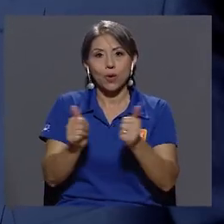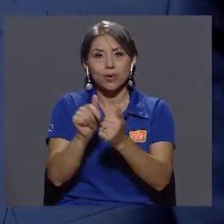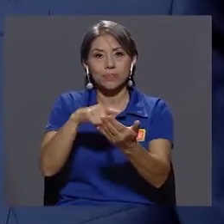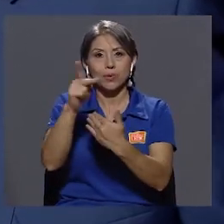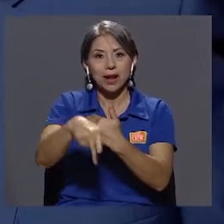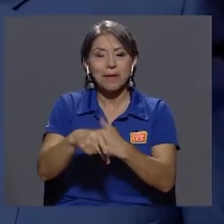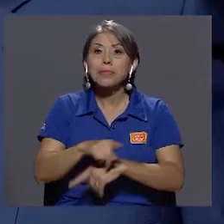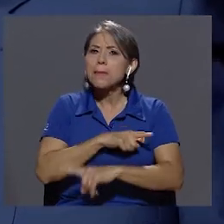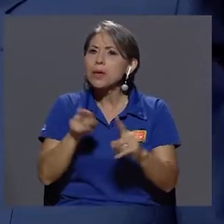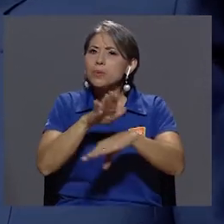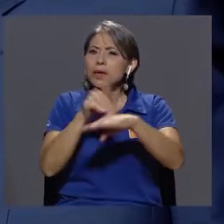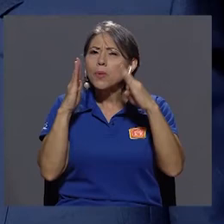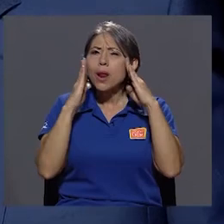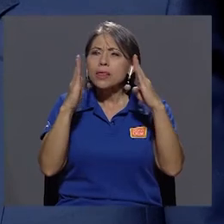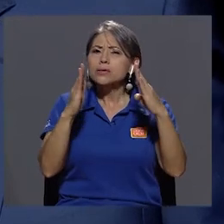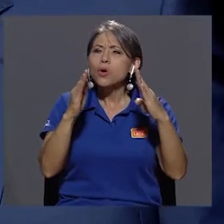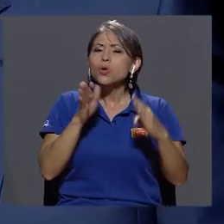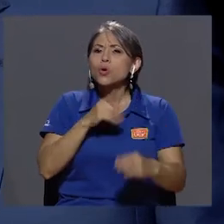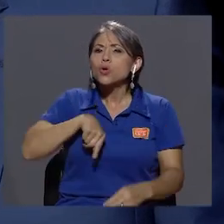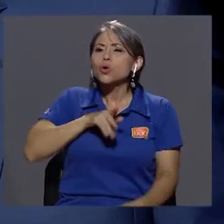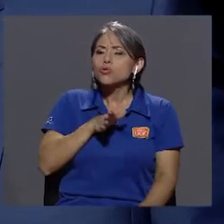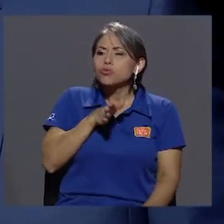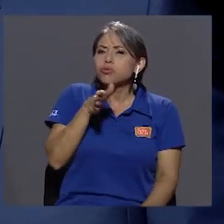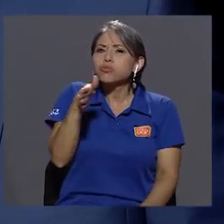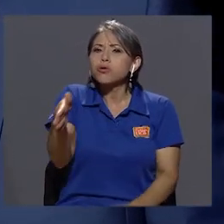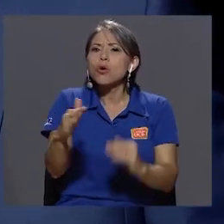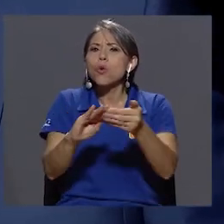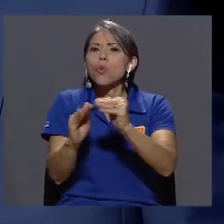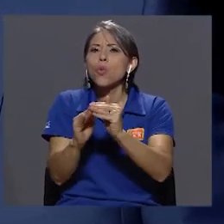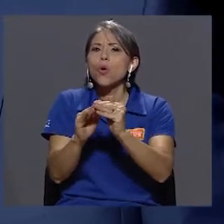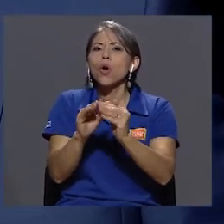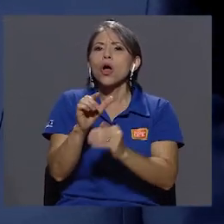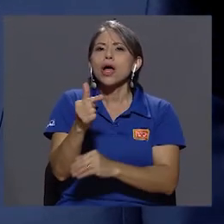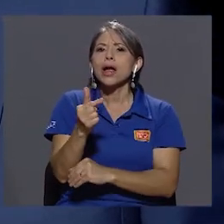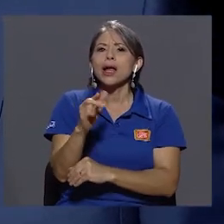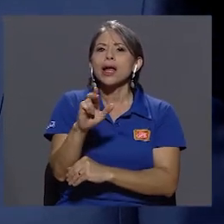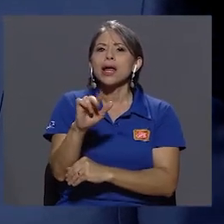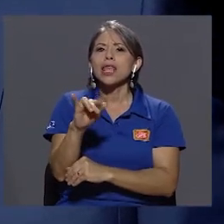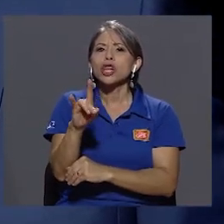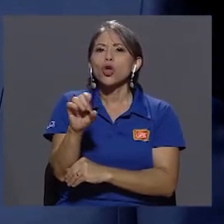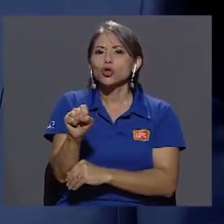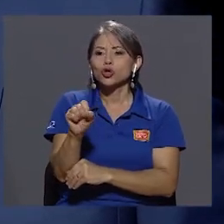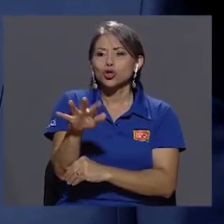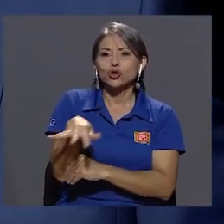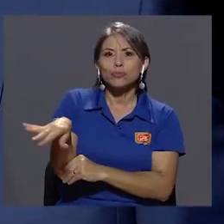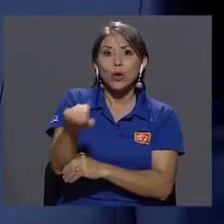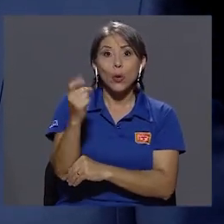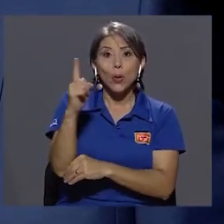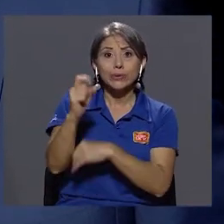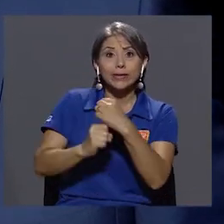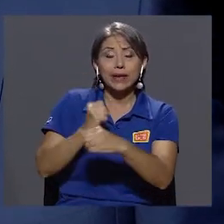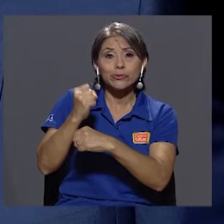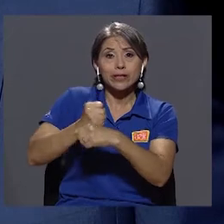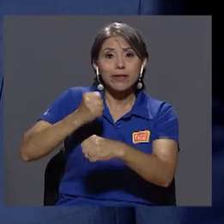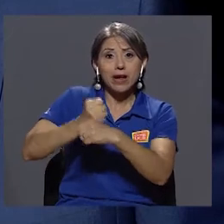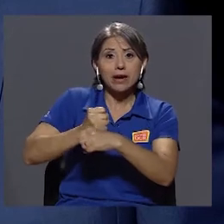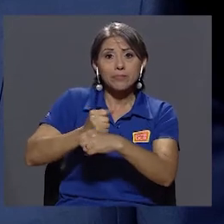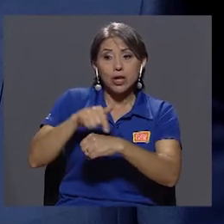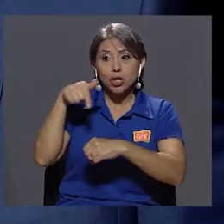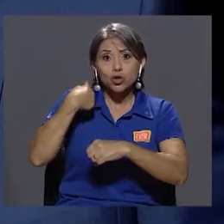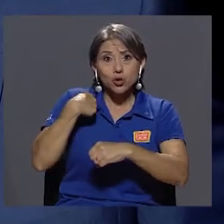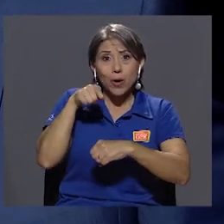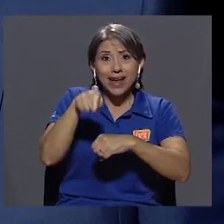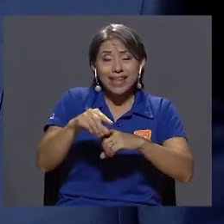en la visita que fuimos a los caídos donde tienen 11 años de trabajar de que en esa reunión que atendía toda una mañana